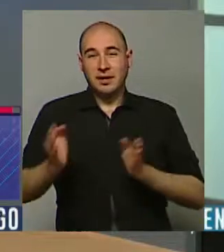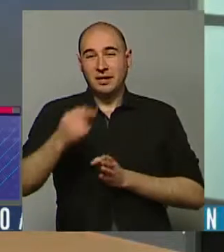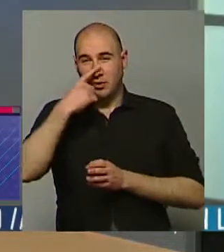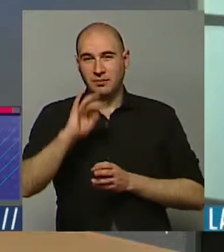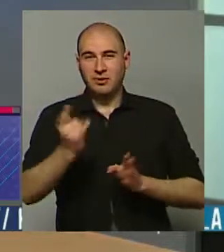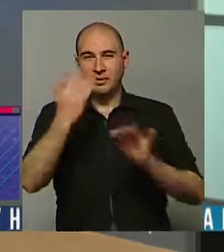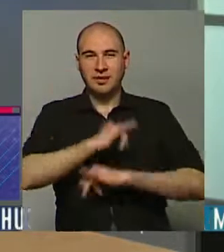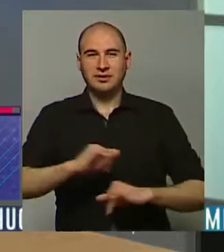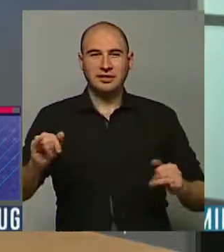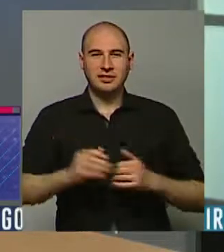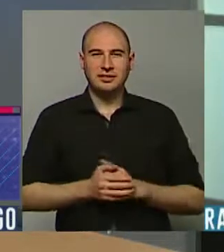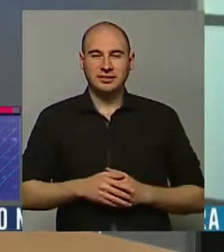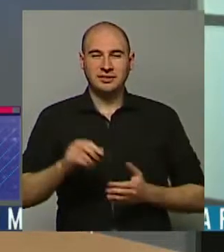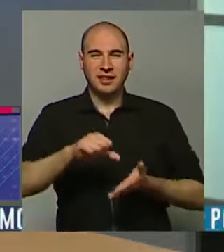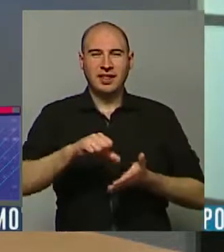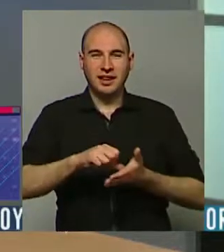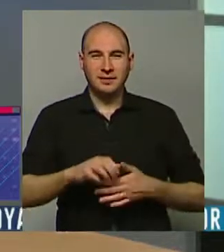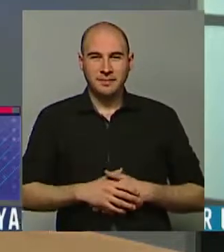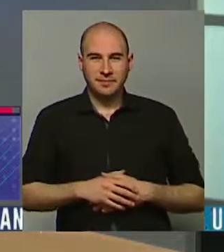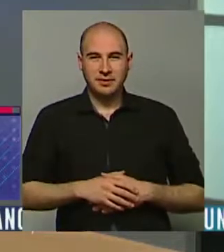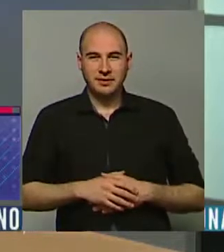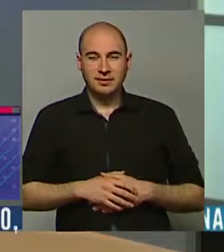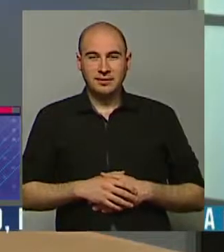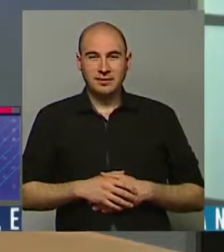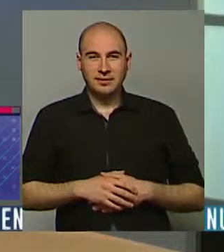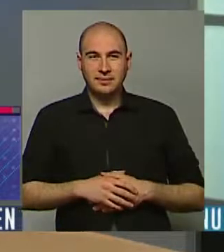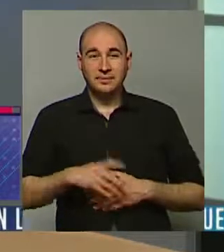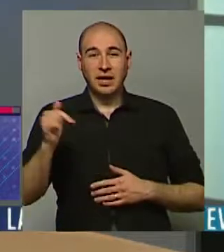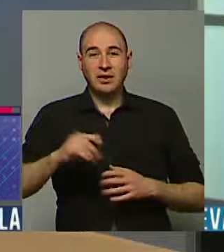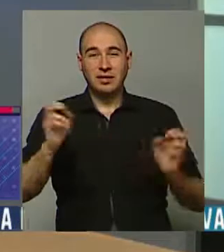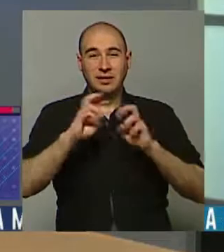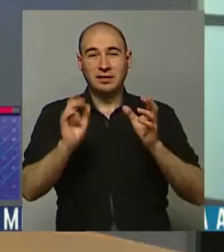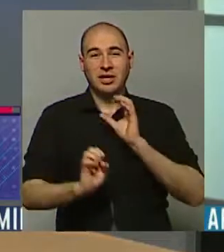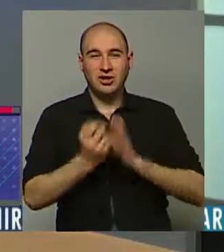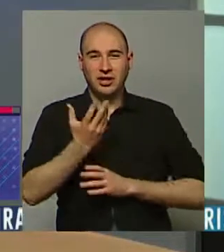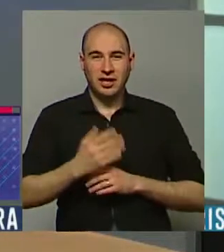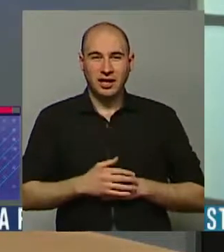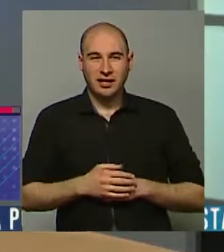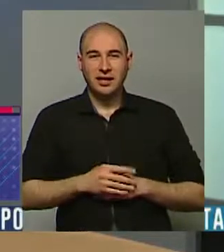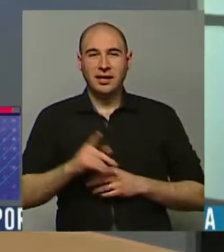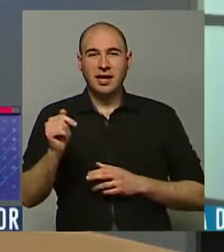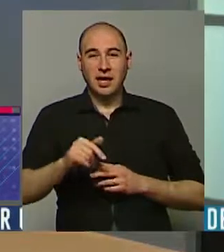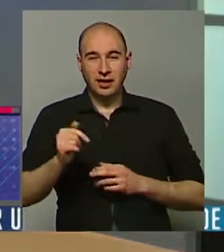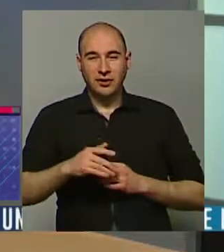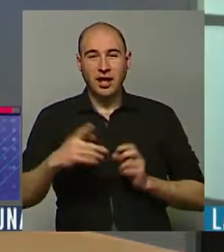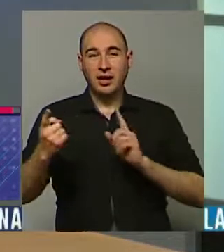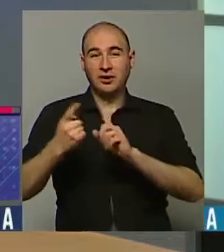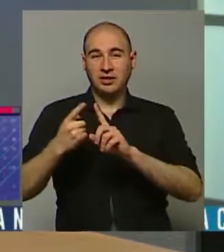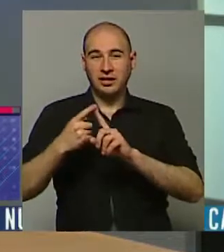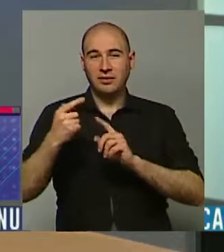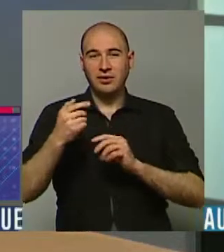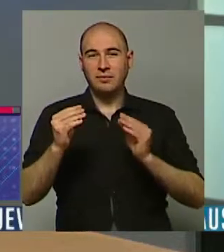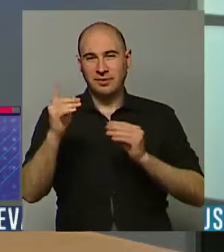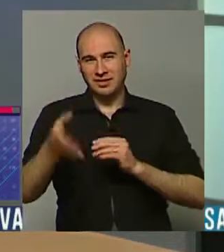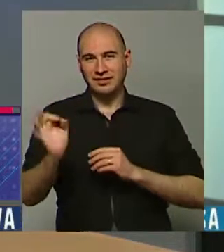Último bloque de Unidiversidad Noticias, edición central, y es el momento de hablar de tecnología y en este caso vamos a tomar contacto con